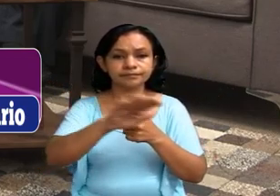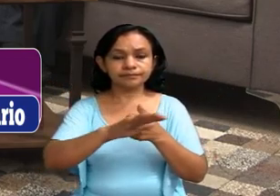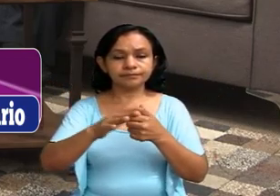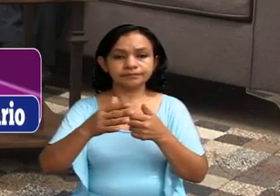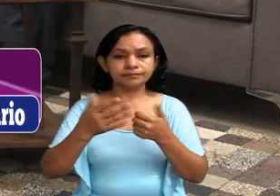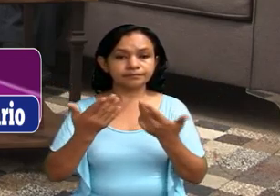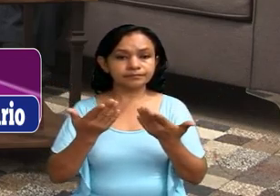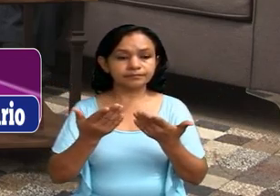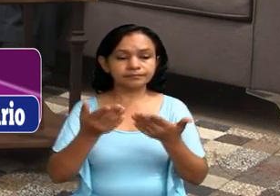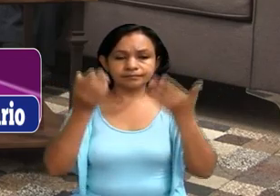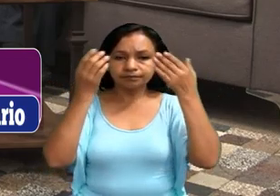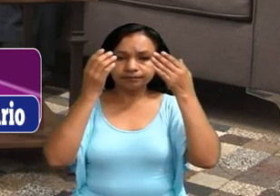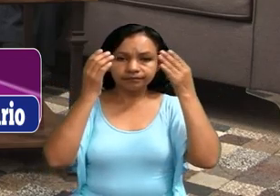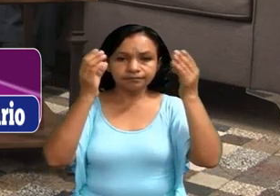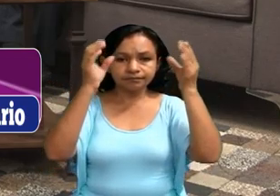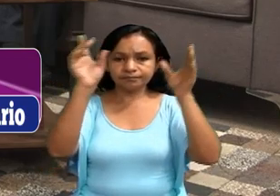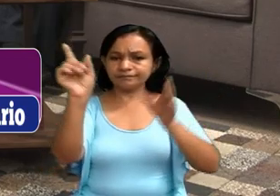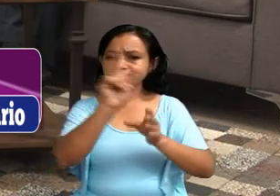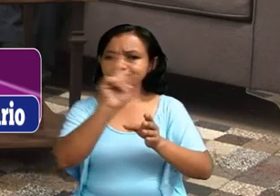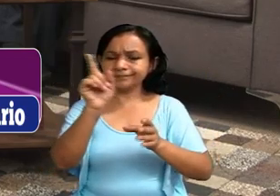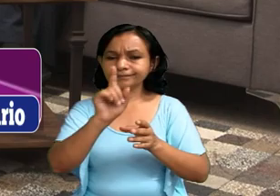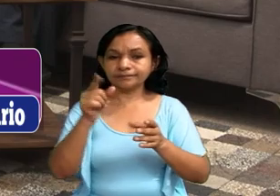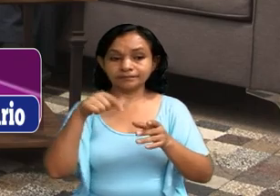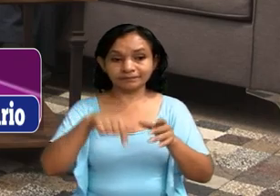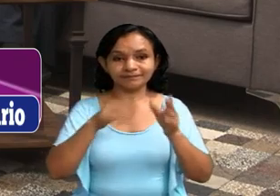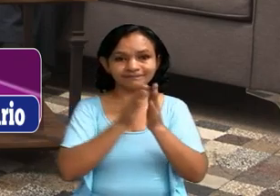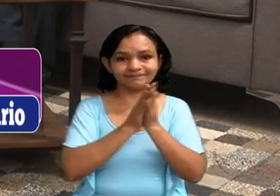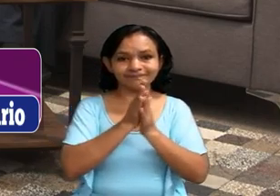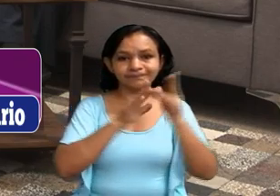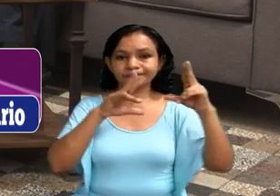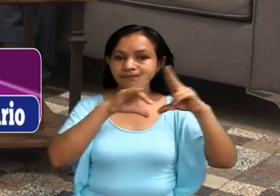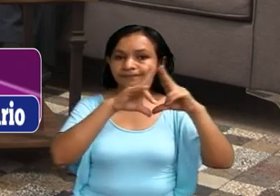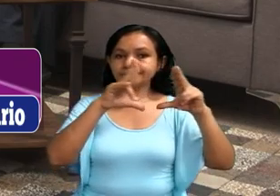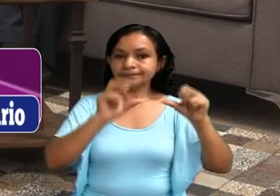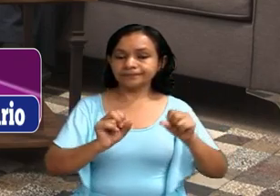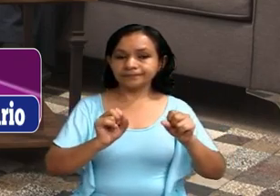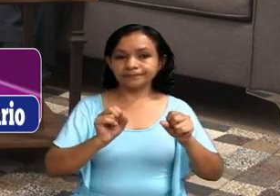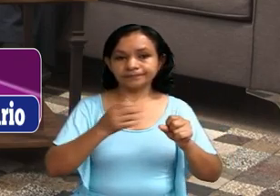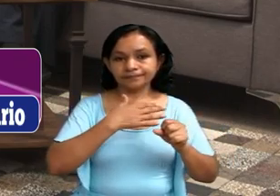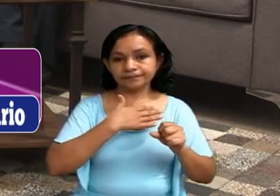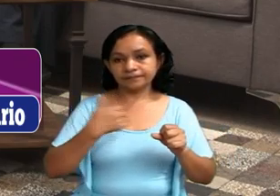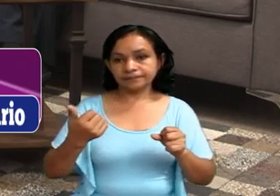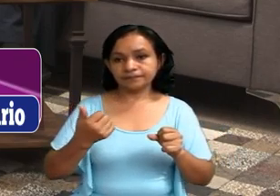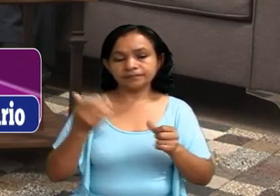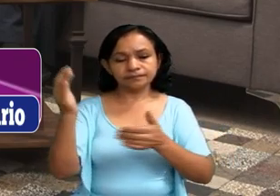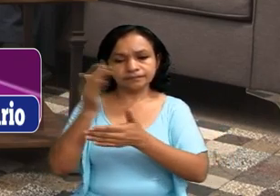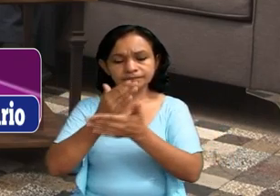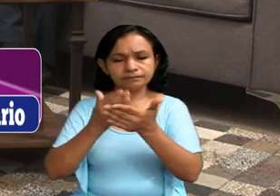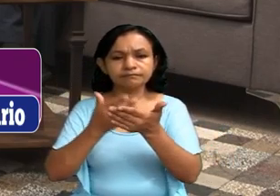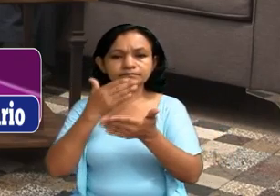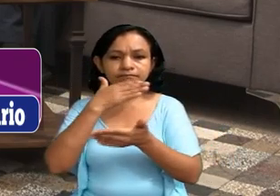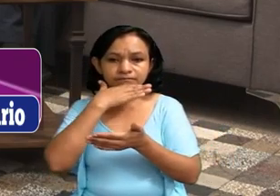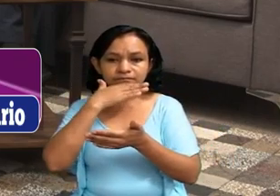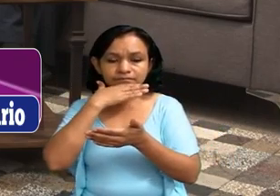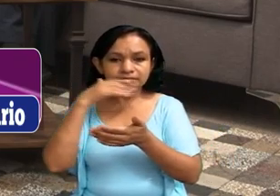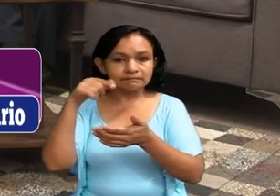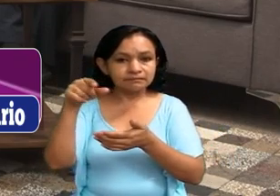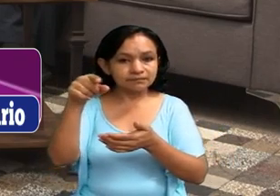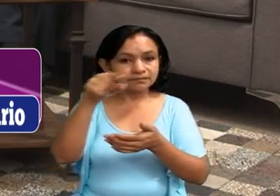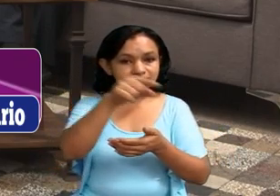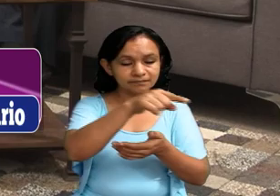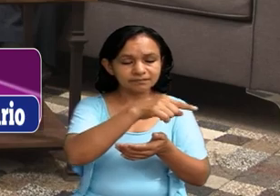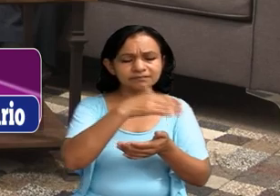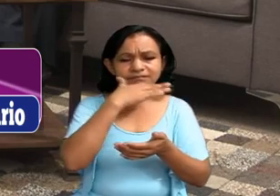cultural, ¿ves? Entonces nosotros estamos aprovechando esa ventaja que tenemos. Sí, tenemos algunos focos, pues, tenemos